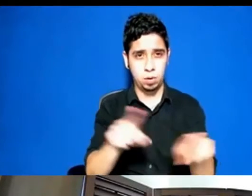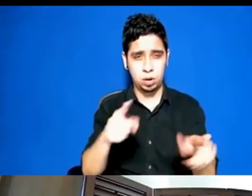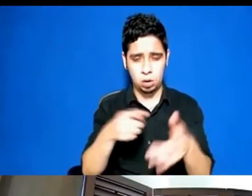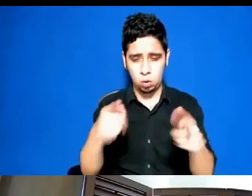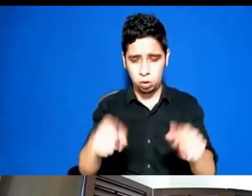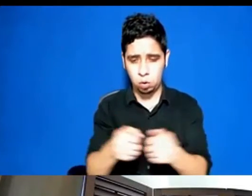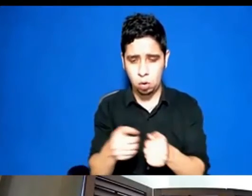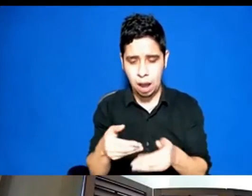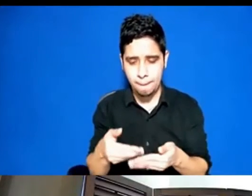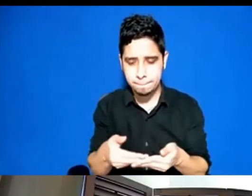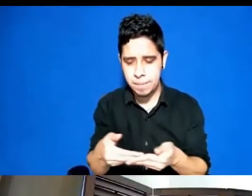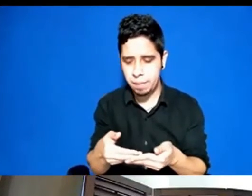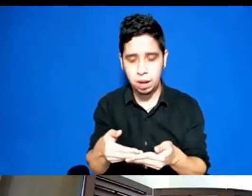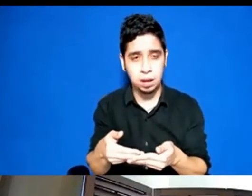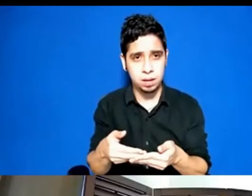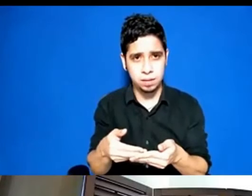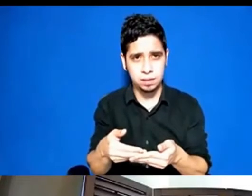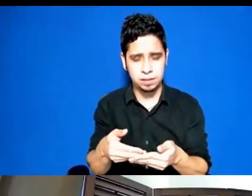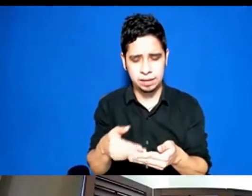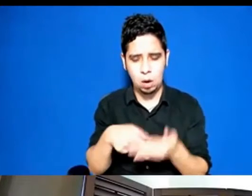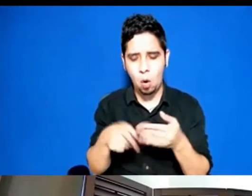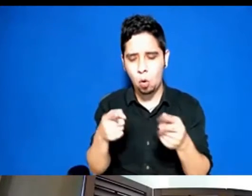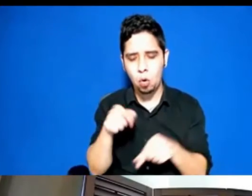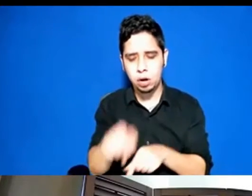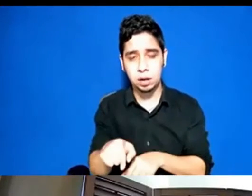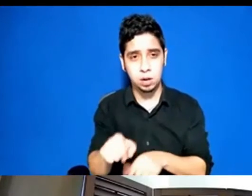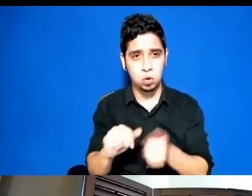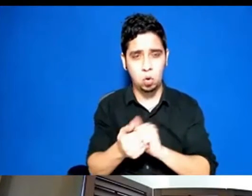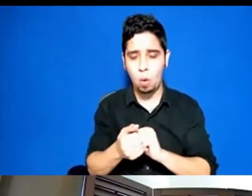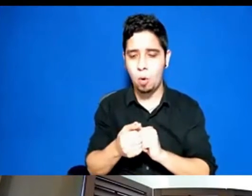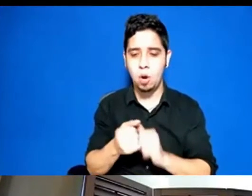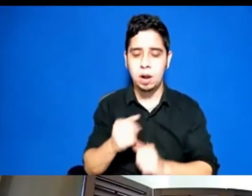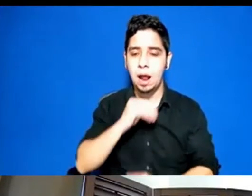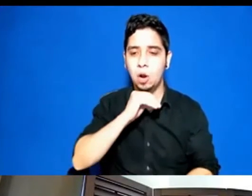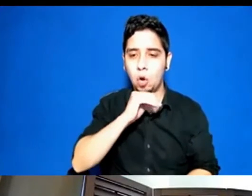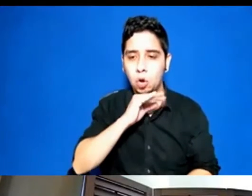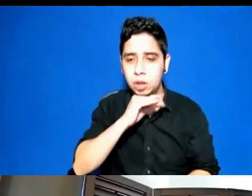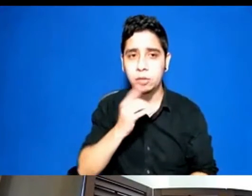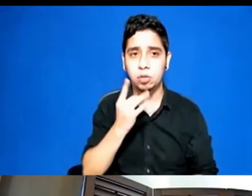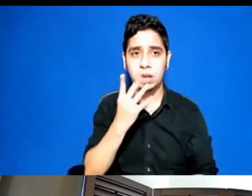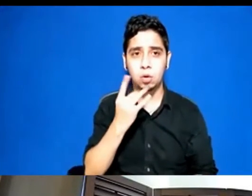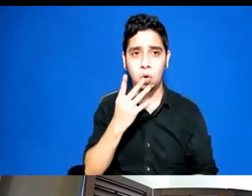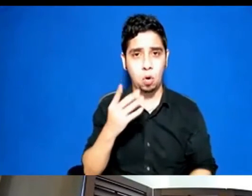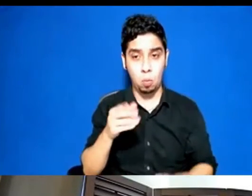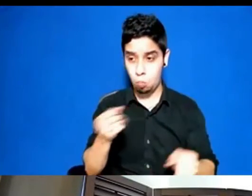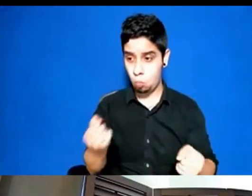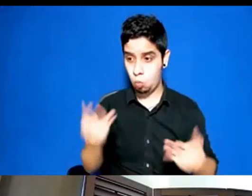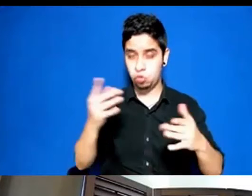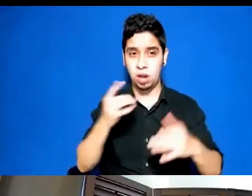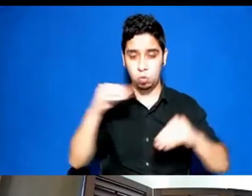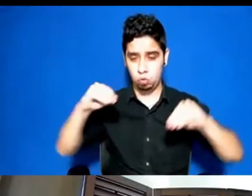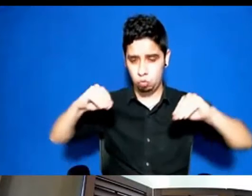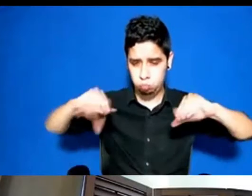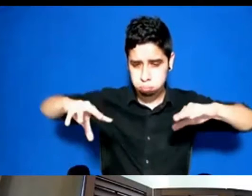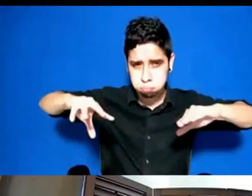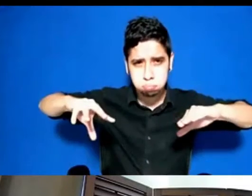se tienen que ir? Igual con la contaminación lumínica, la cuestión de no usar la luz blanca directa,